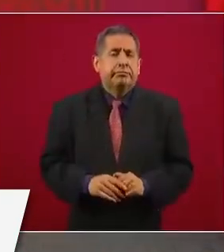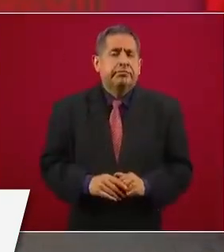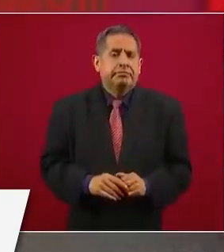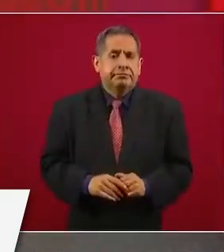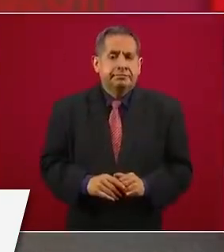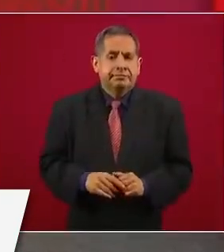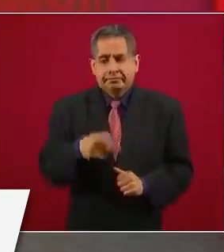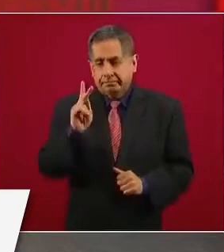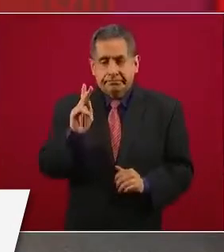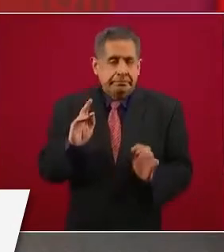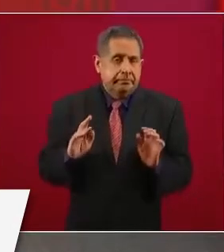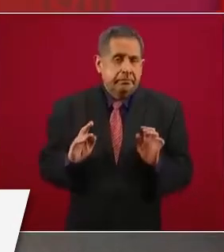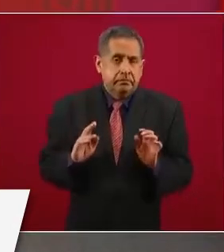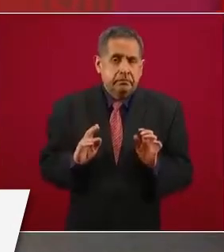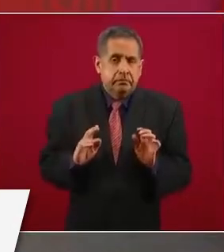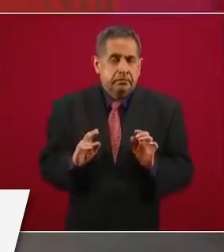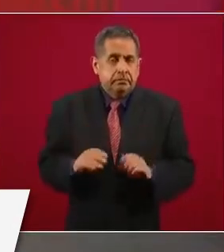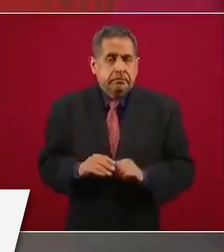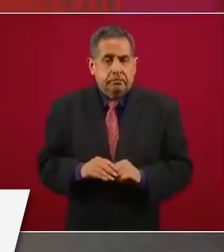pero